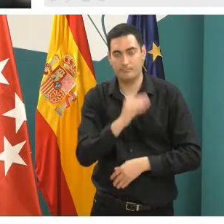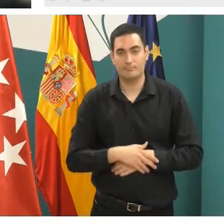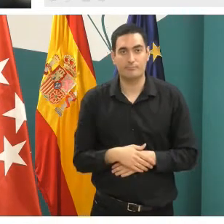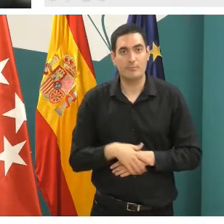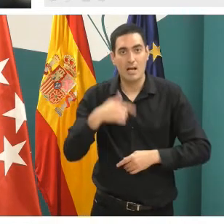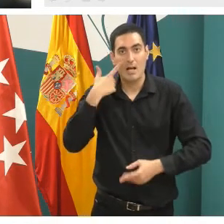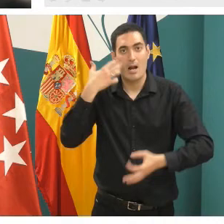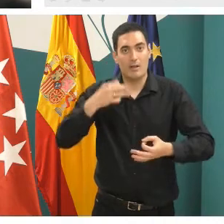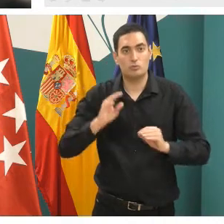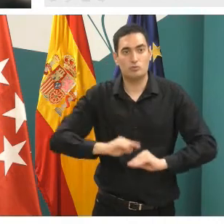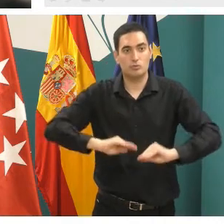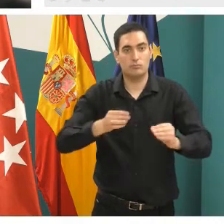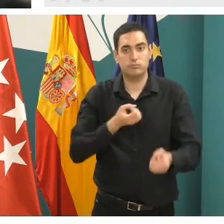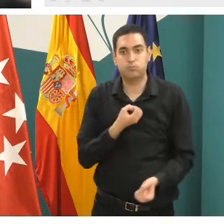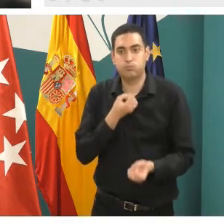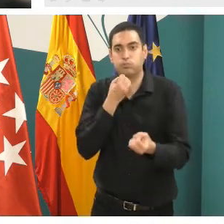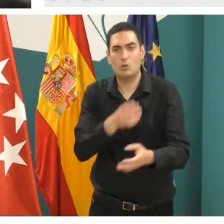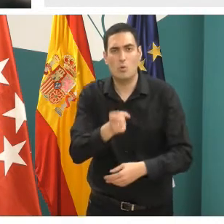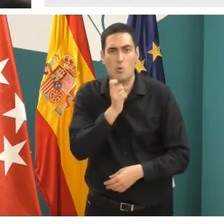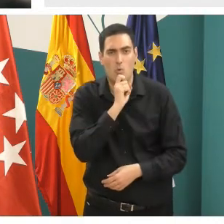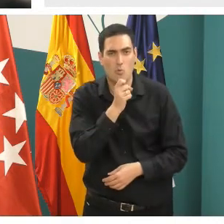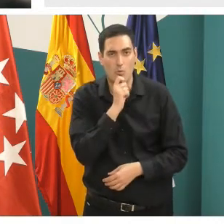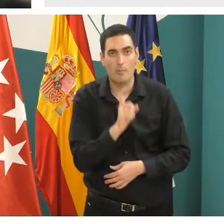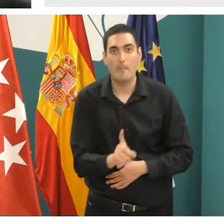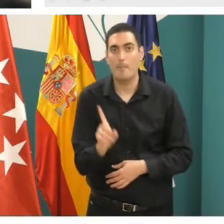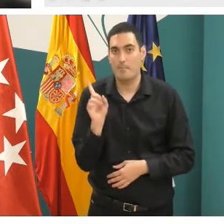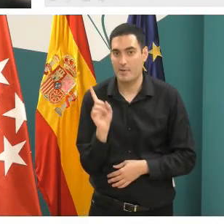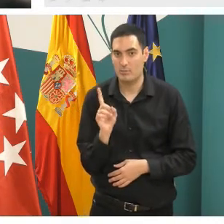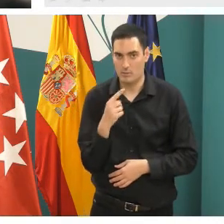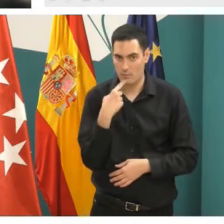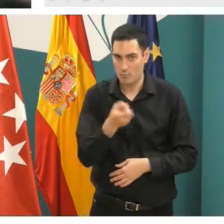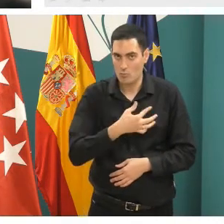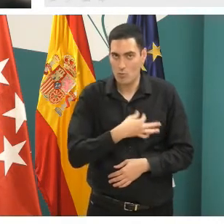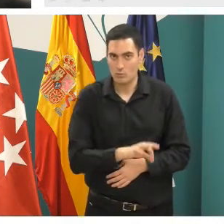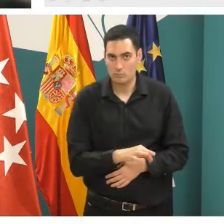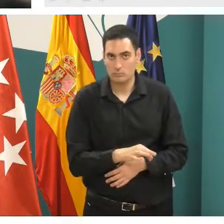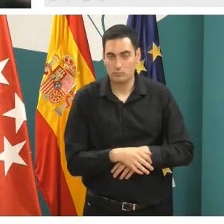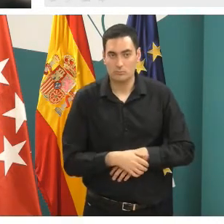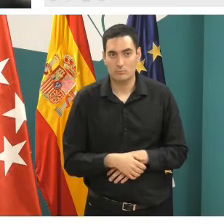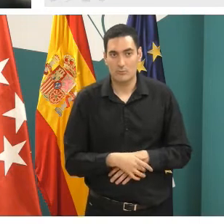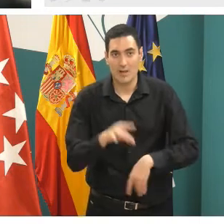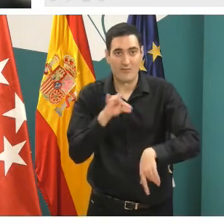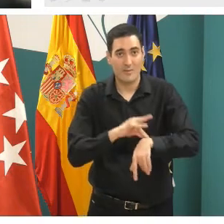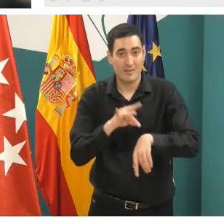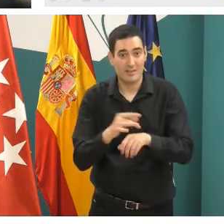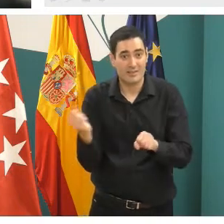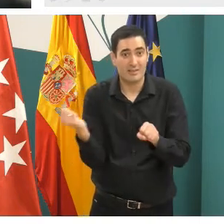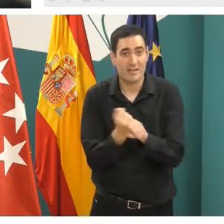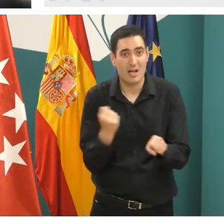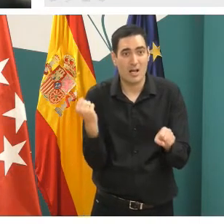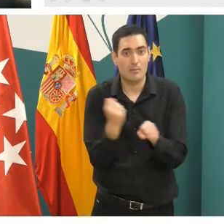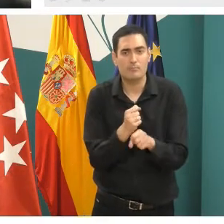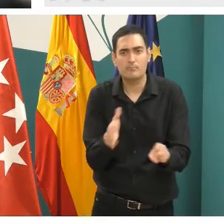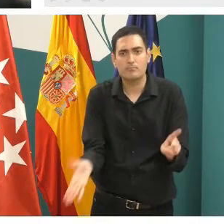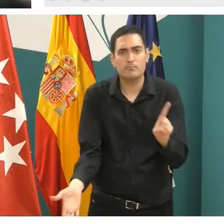su realidad, desde cómo se expresa, pero puedo deciros que cuando trabajamos con estas patologías, nos encontramos